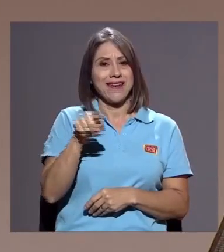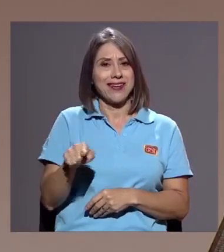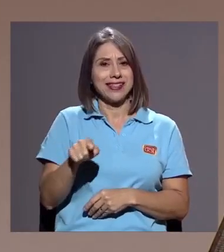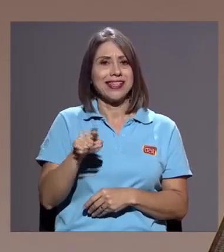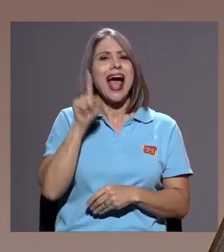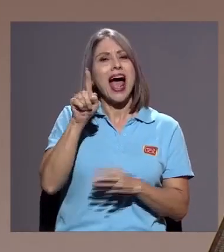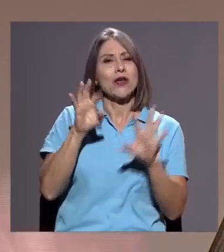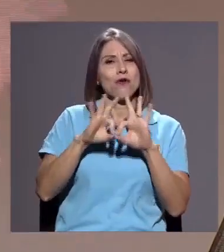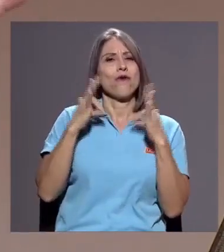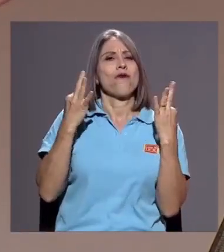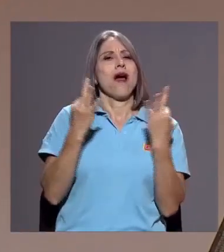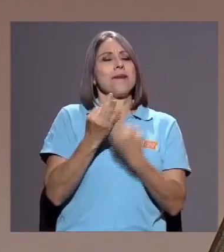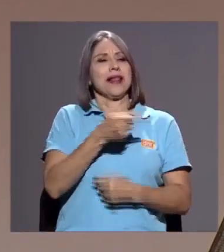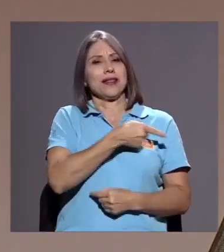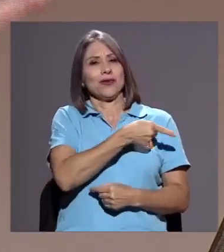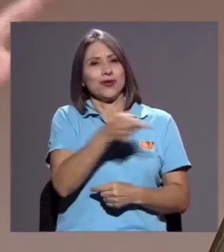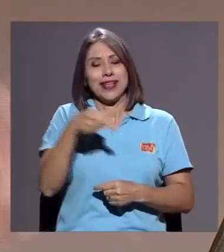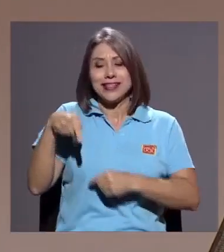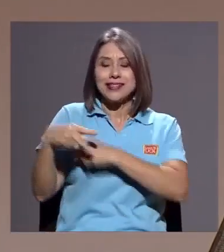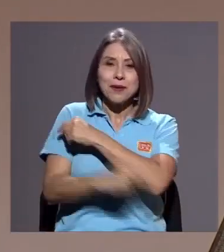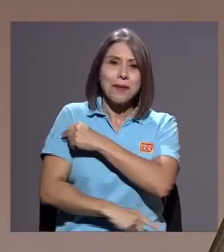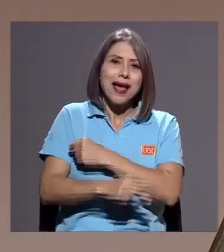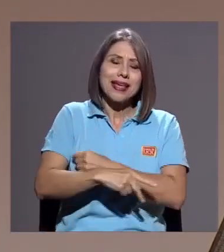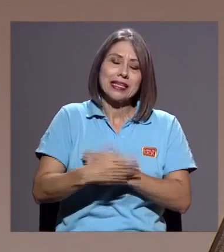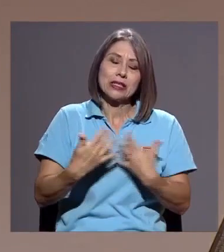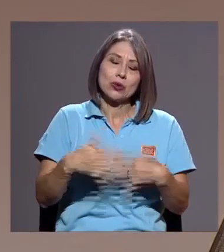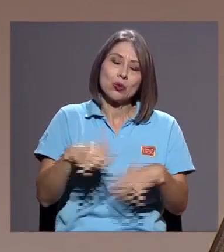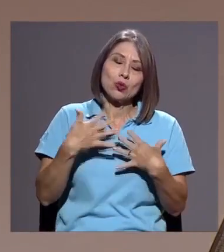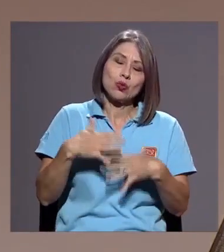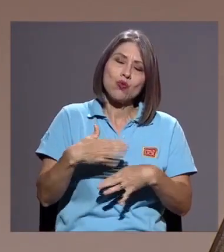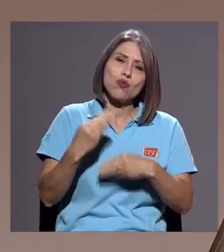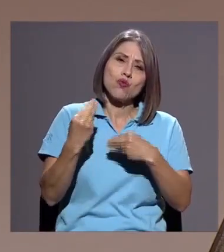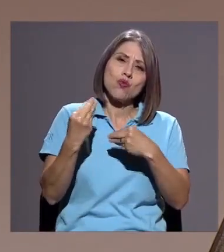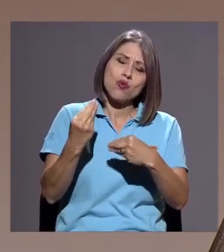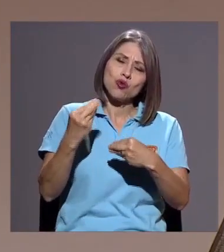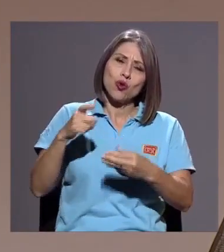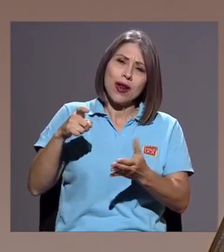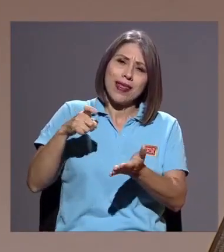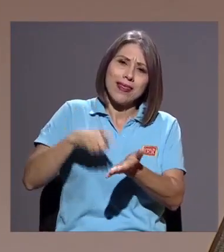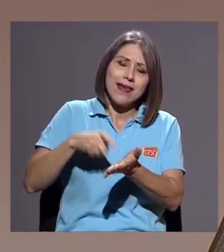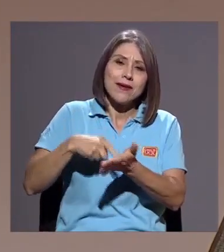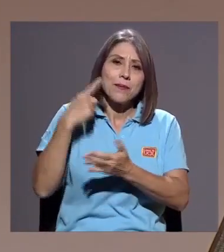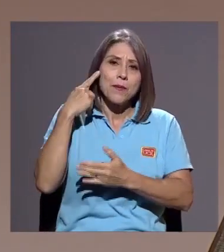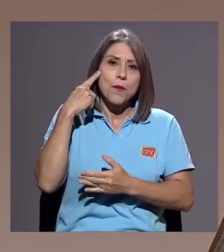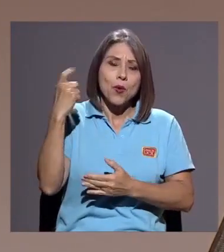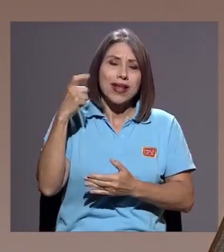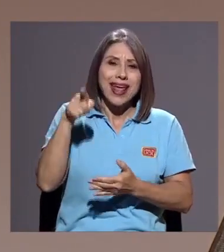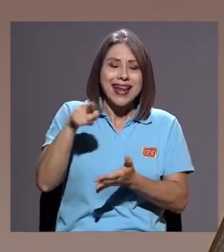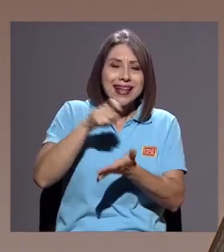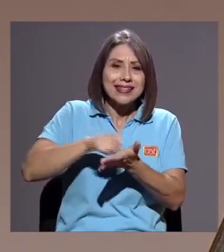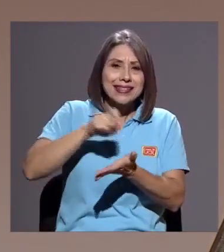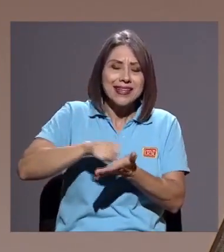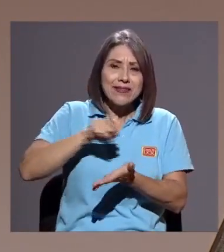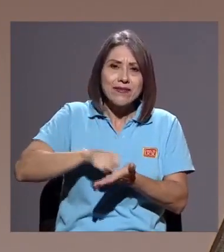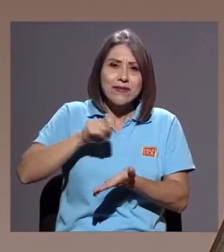le debe mucho, tanto por lo que escribió como por